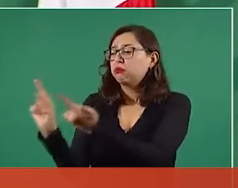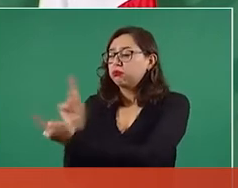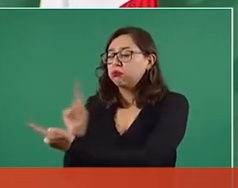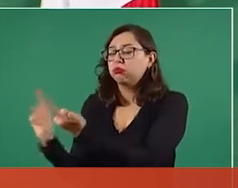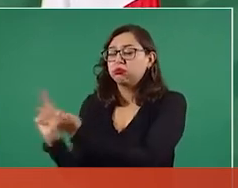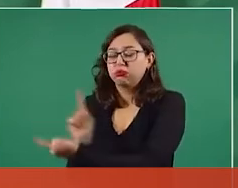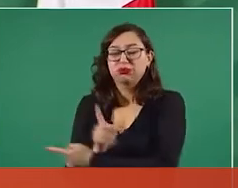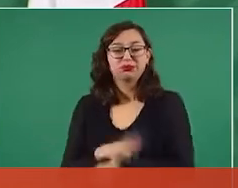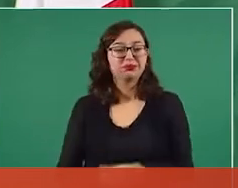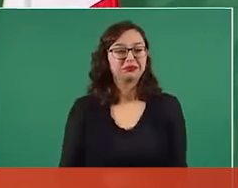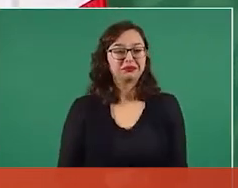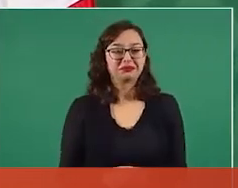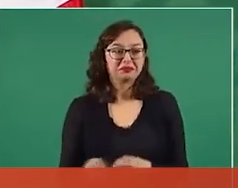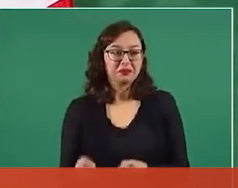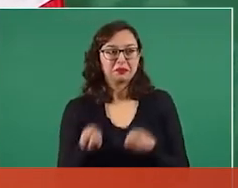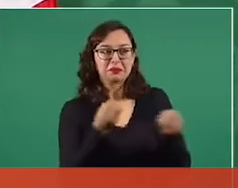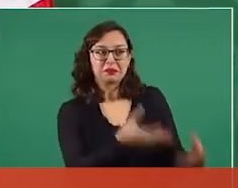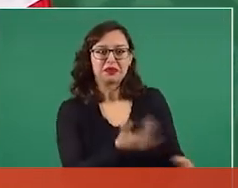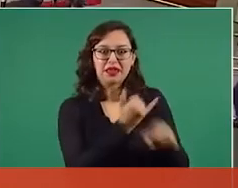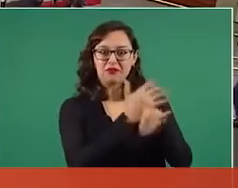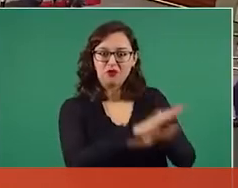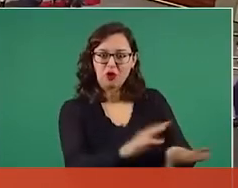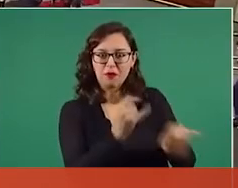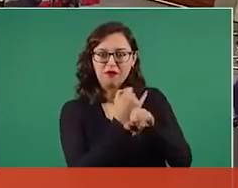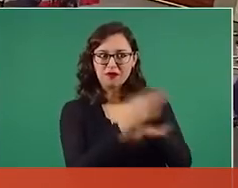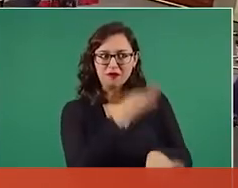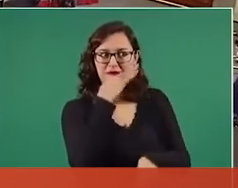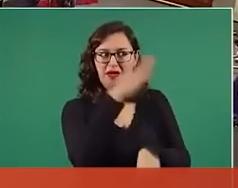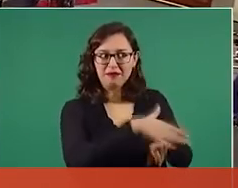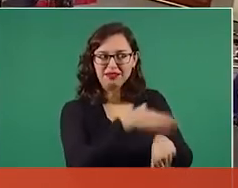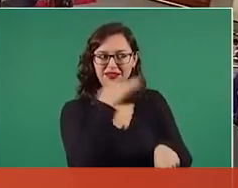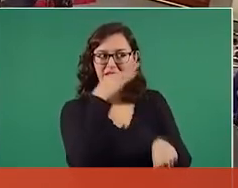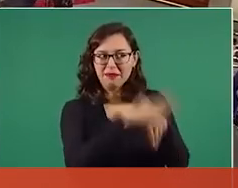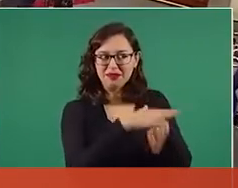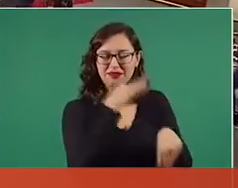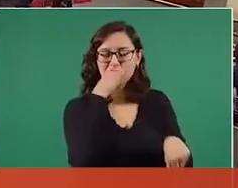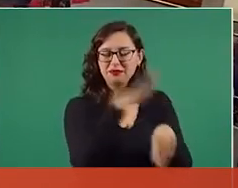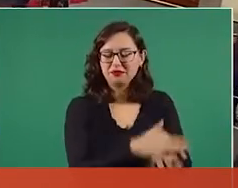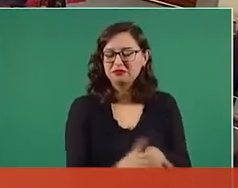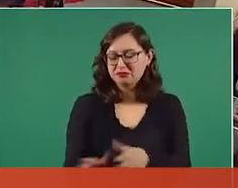Sí recuerdo que en una de esas reuniones